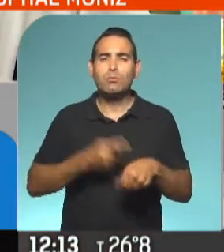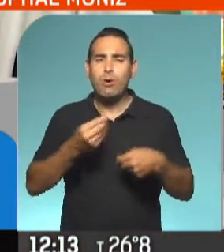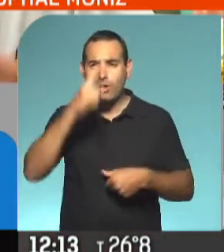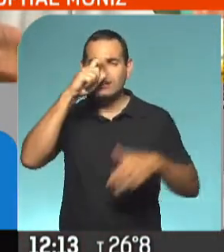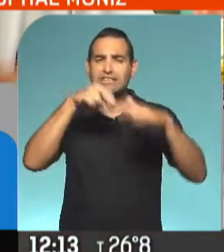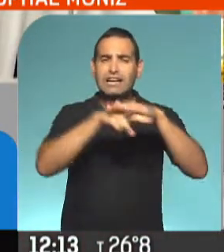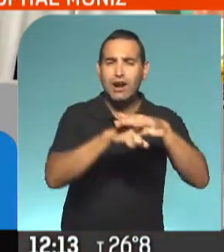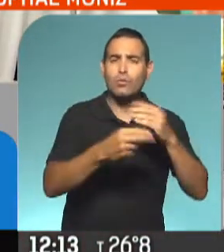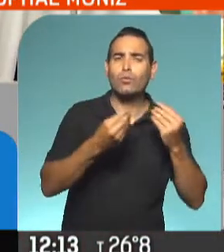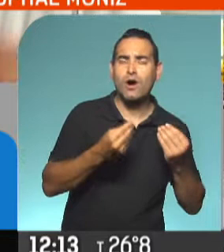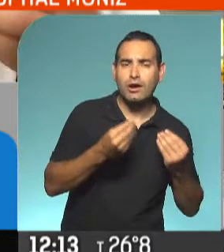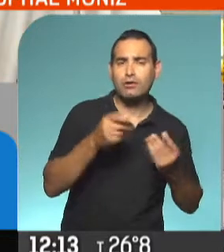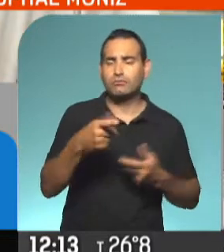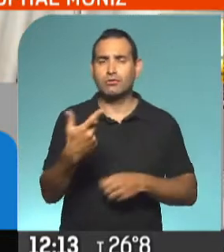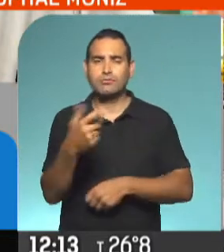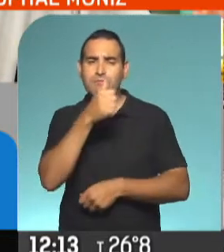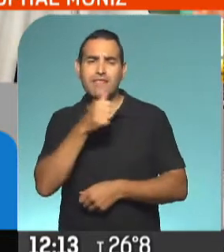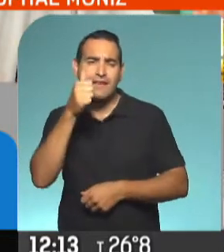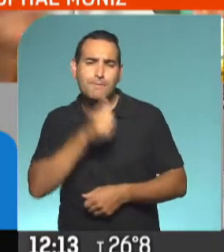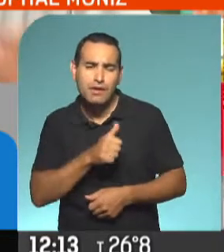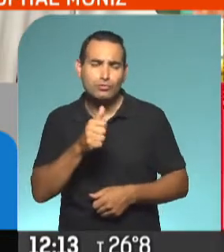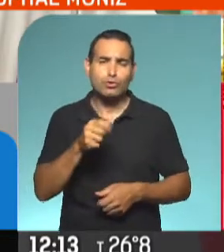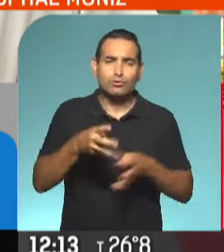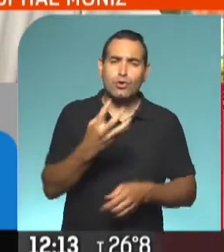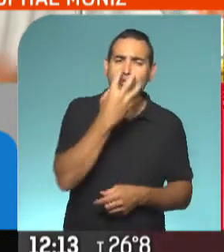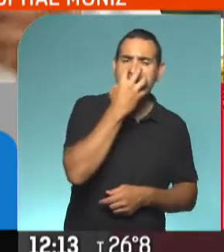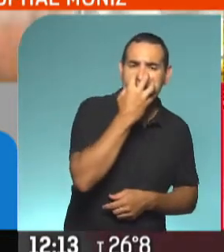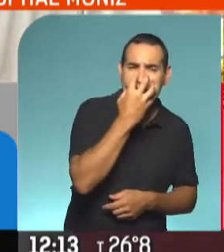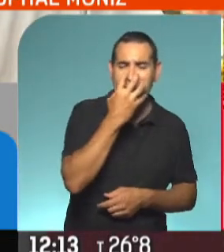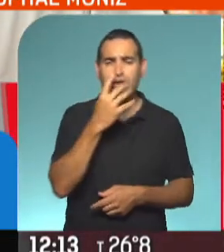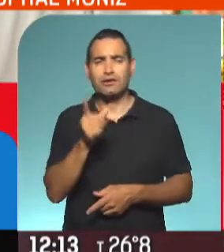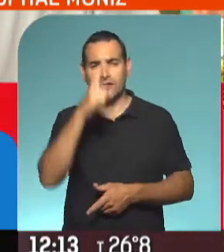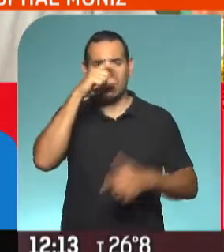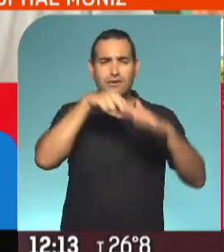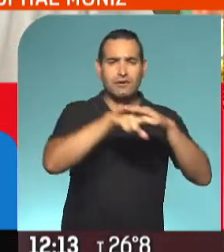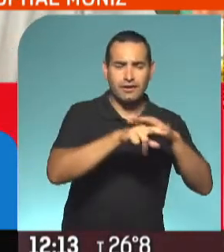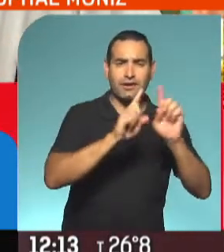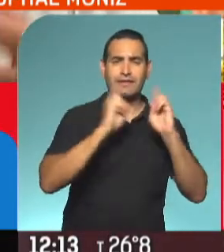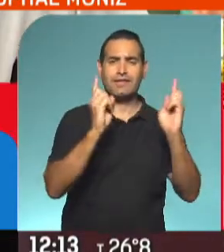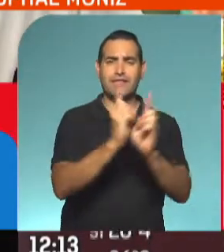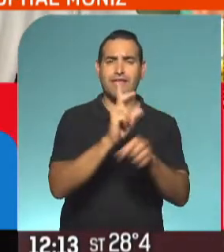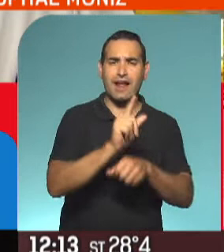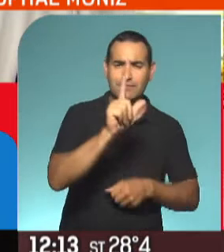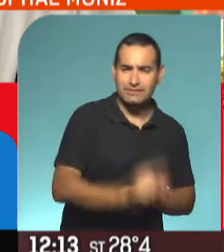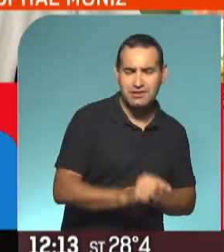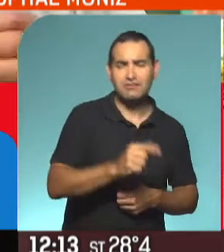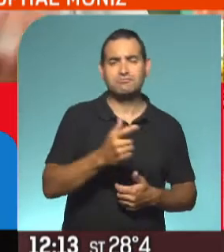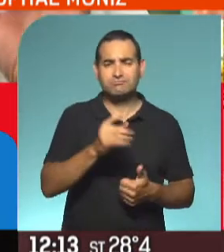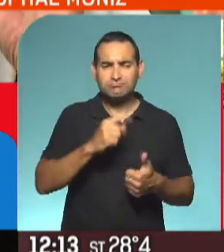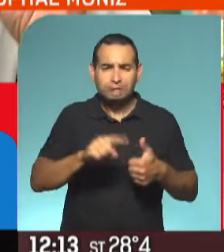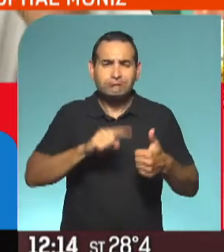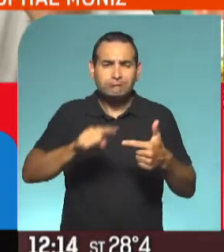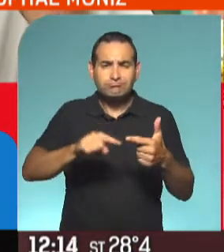dar corticoides, cuándo colocar oxígeno, cuándo pasar a terapia, qué hacer dentro de terapia. Se han agregado